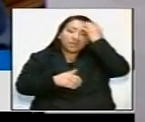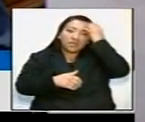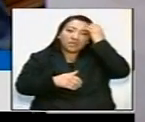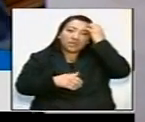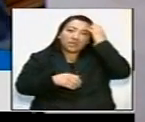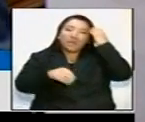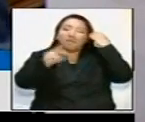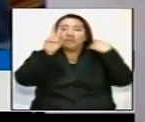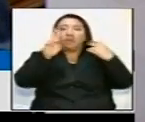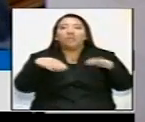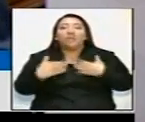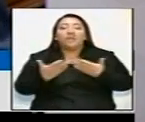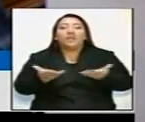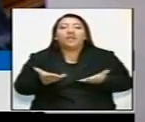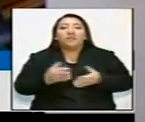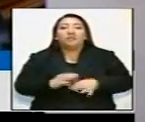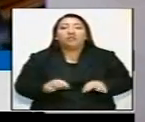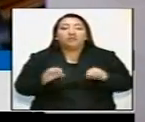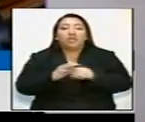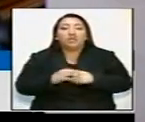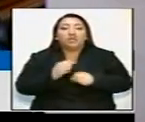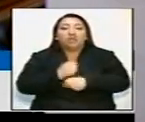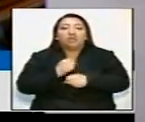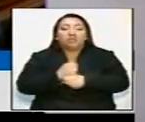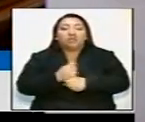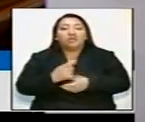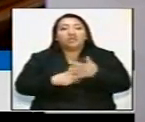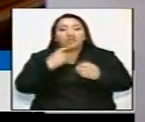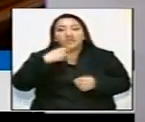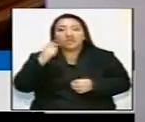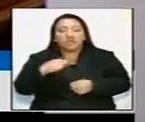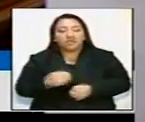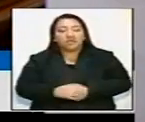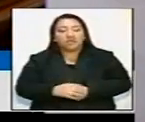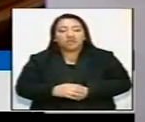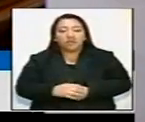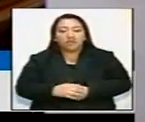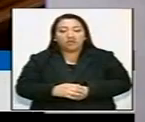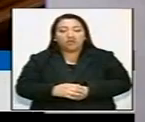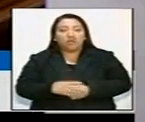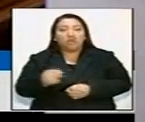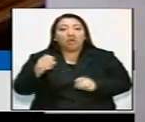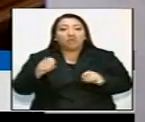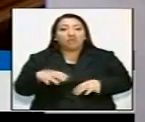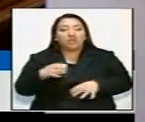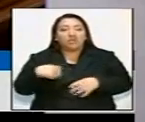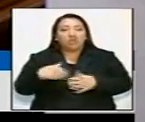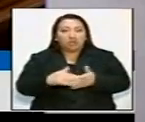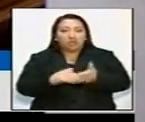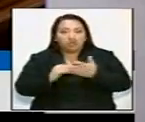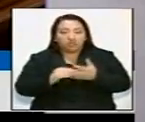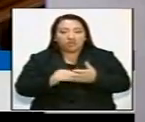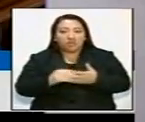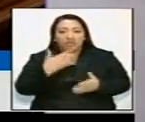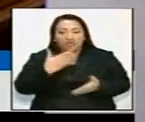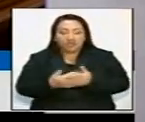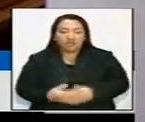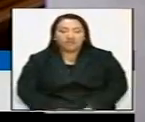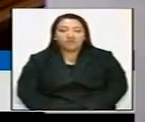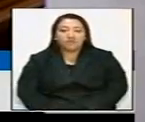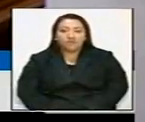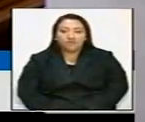país dé ese salto de productividad, pues que países como Australia nos han mostrado. Muchas